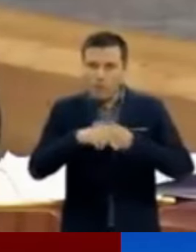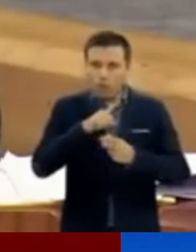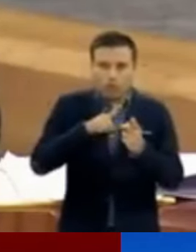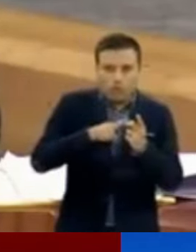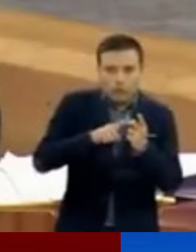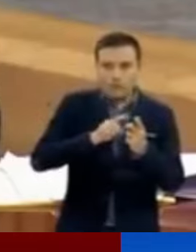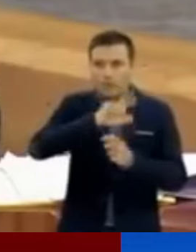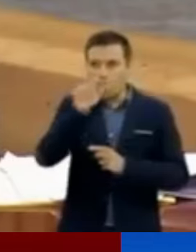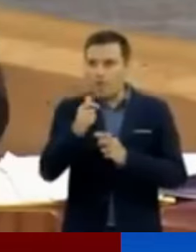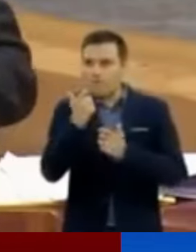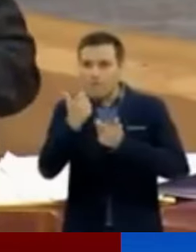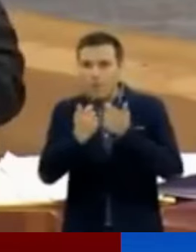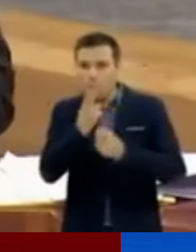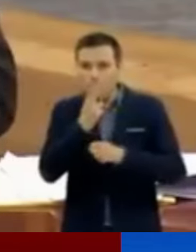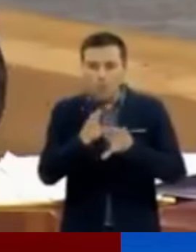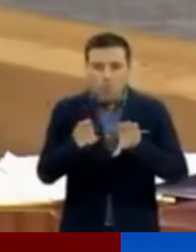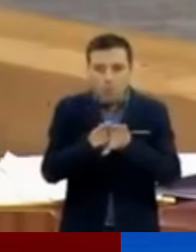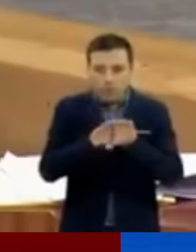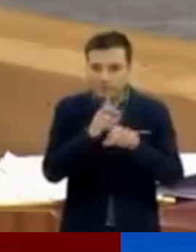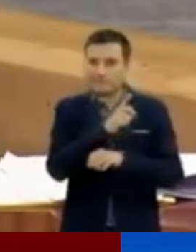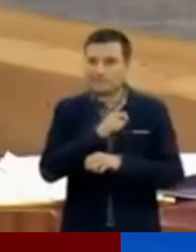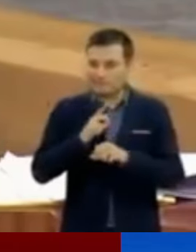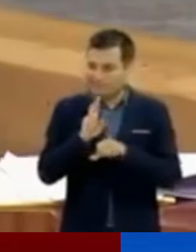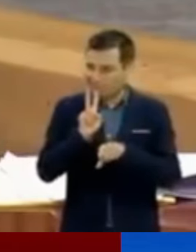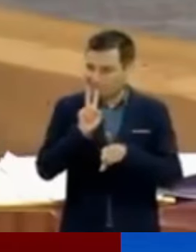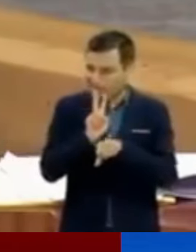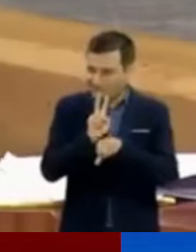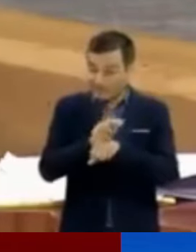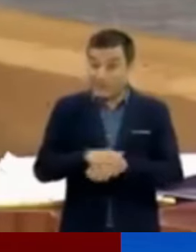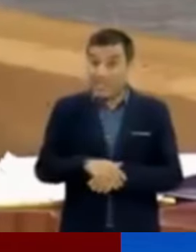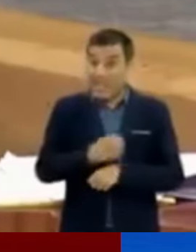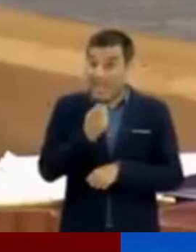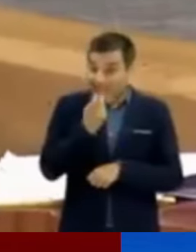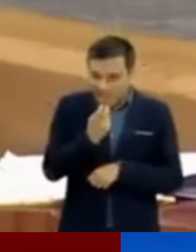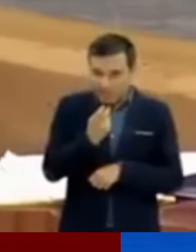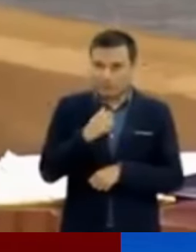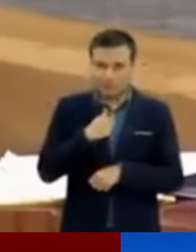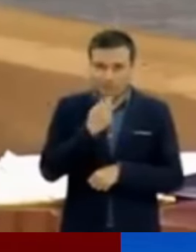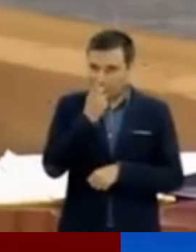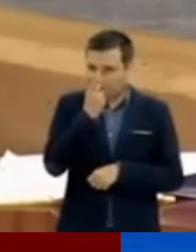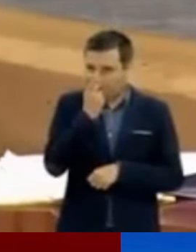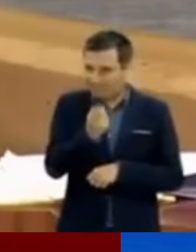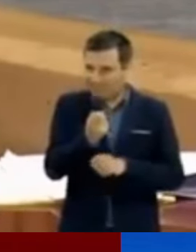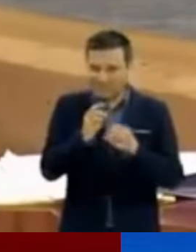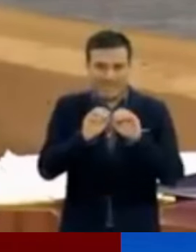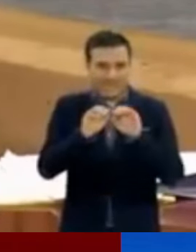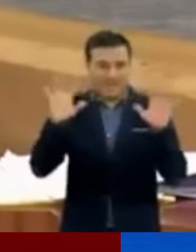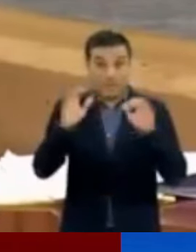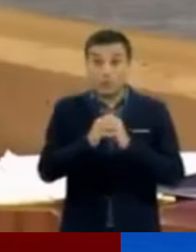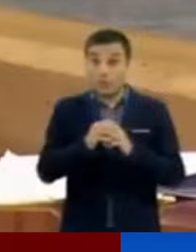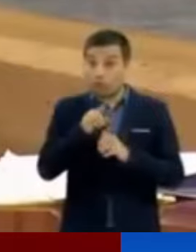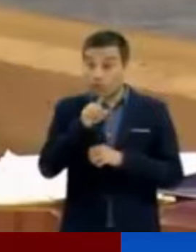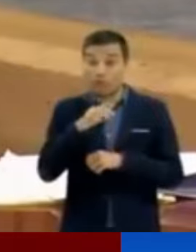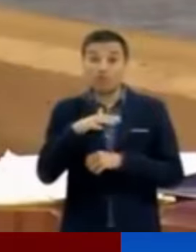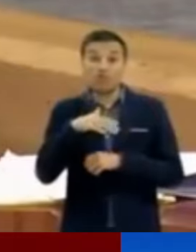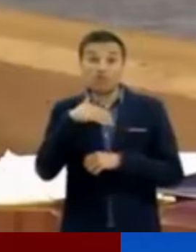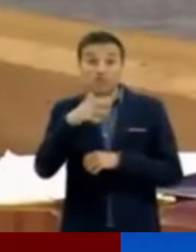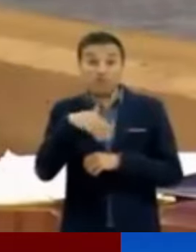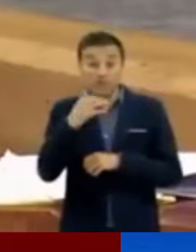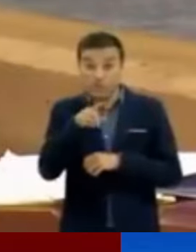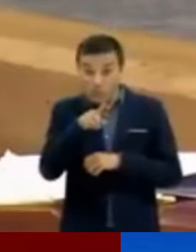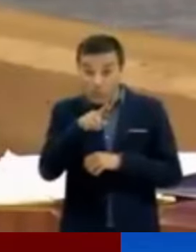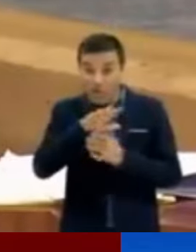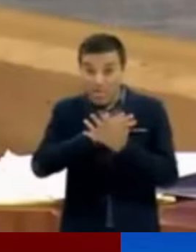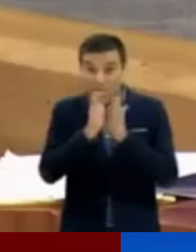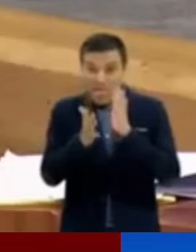cada peso utilizado en estas elecciones. Por eso el mensaje no debe ser otro más que este: quien juega sucio comete una agresión contra